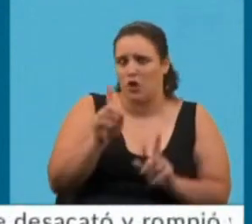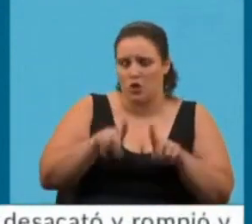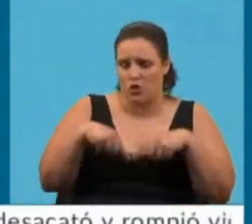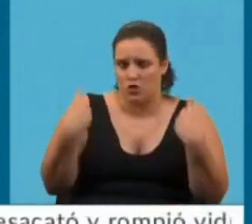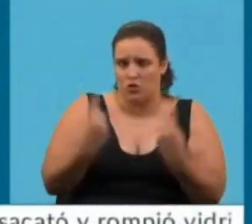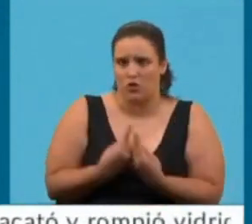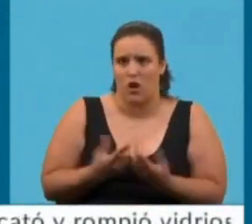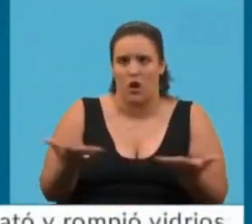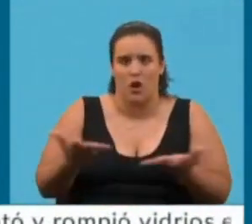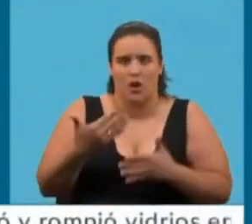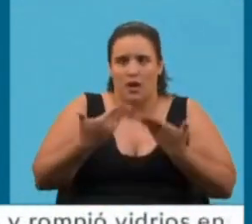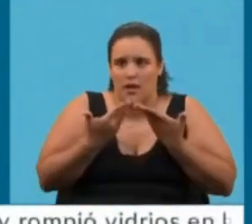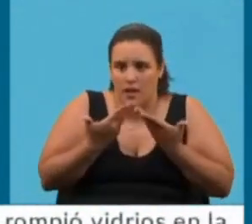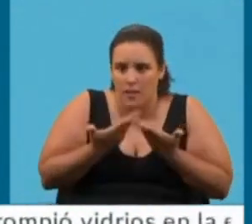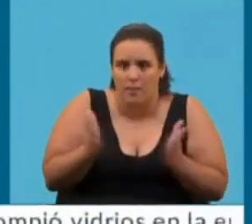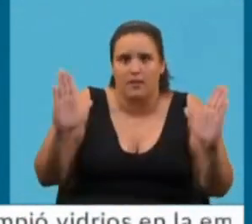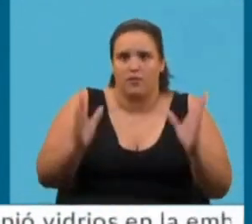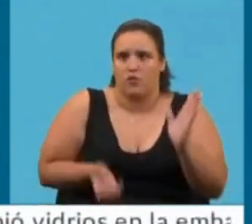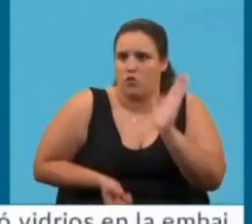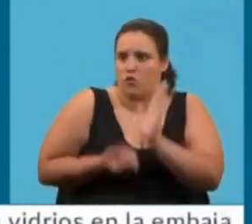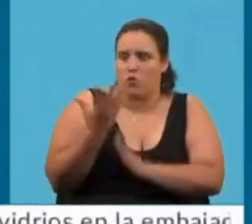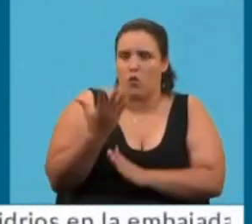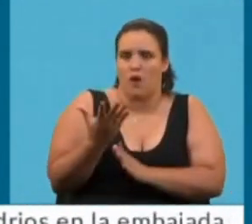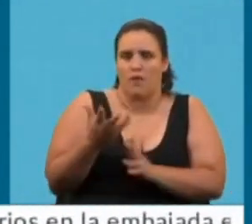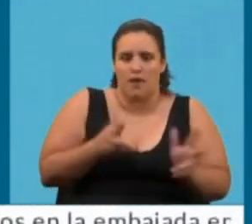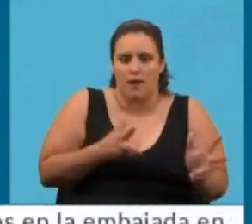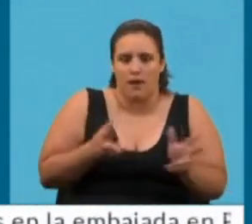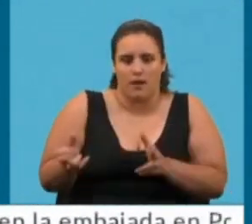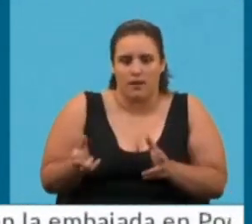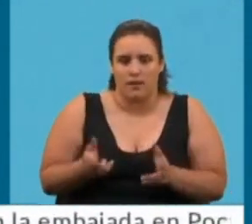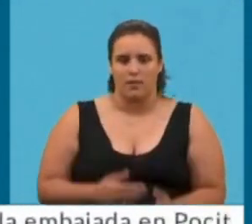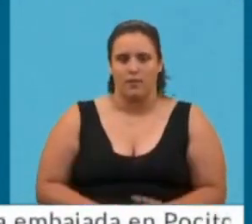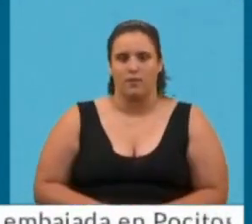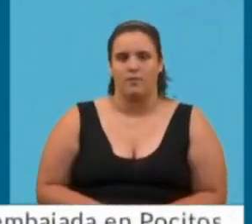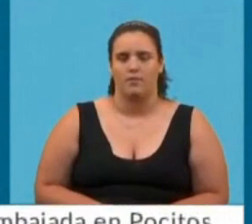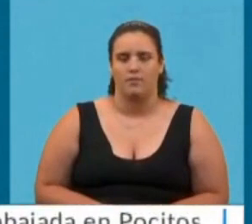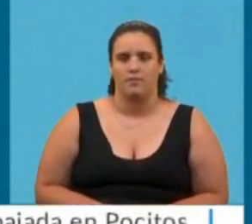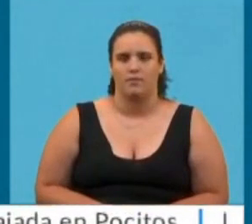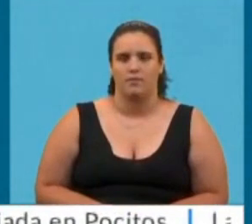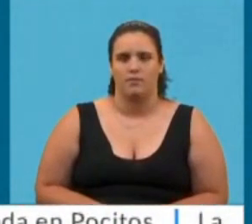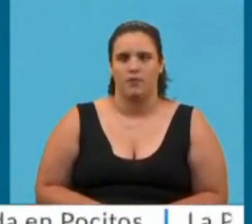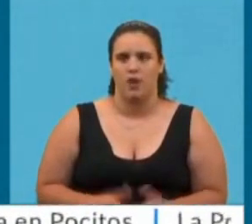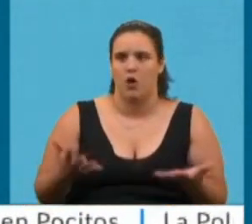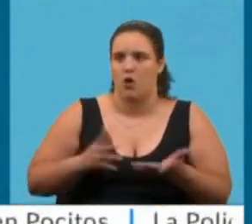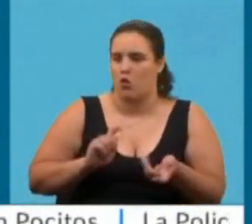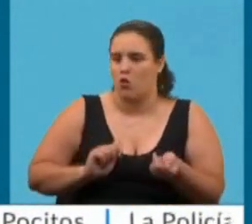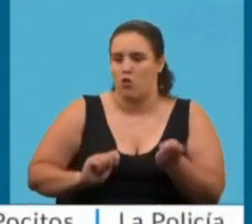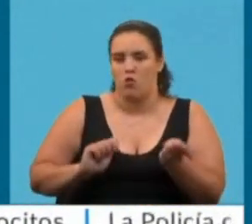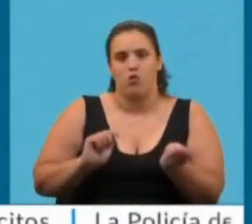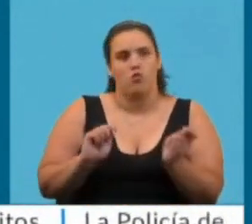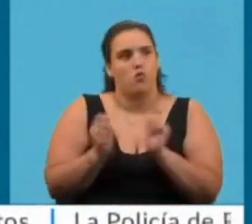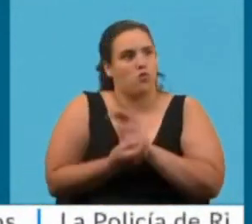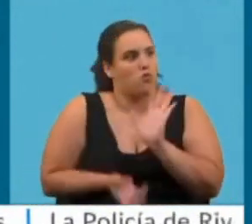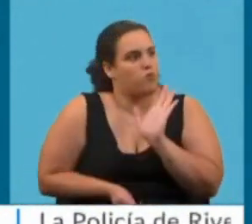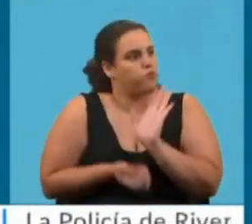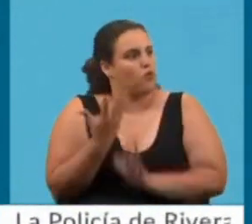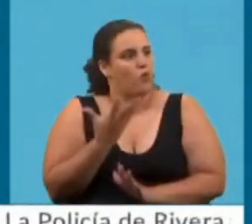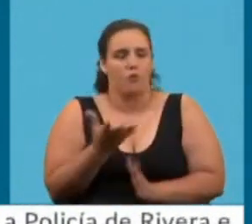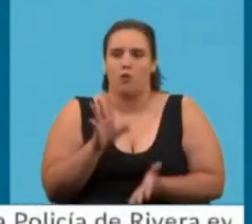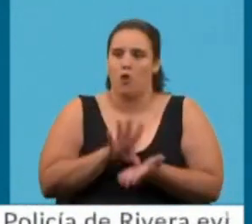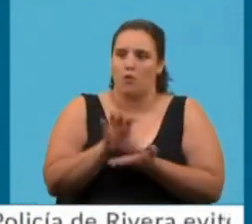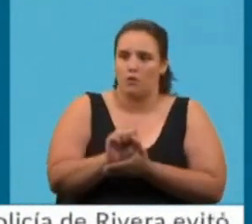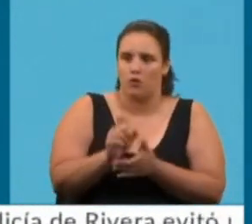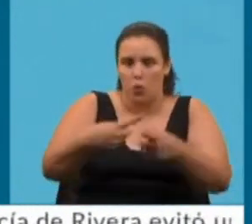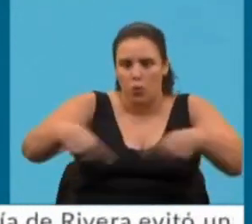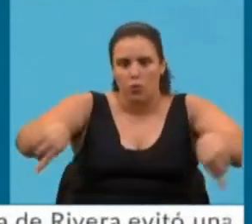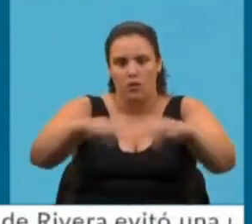nosotros, estamos iniciando una nueva etapa que de alguna manera es una renovación del compromiso. Primero con todos ustedes